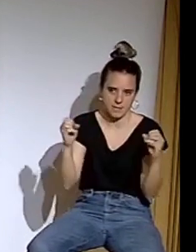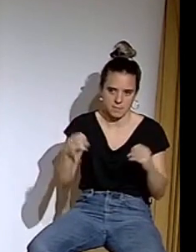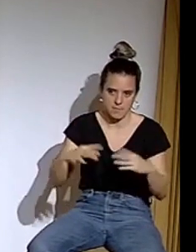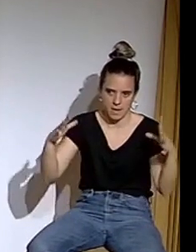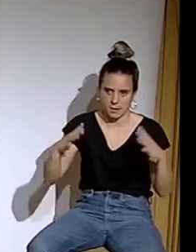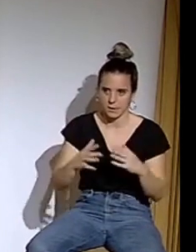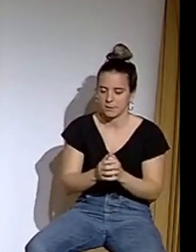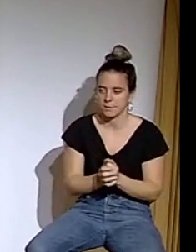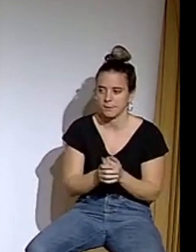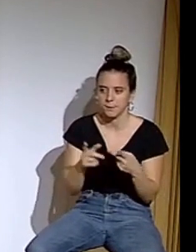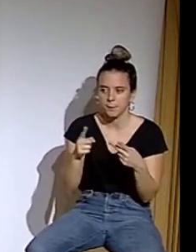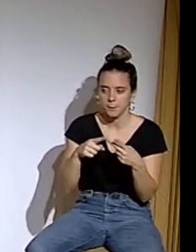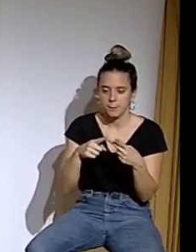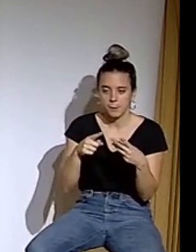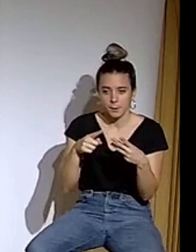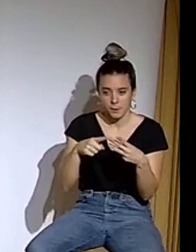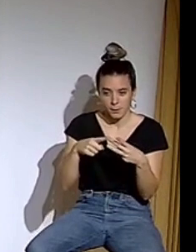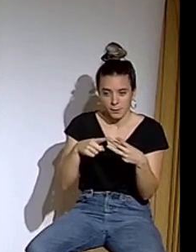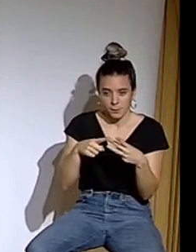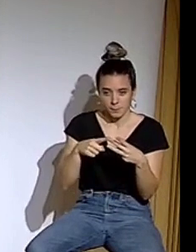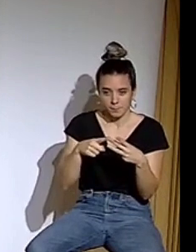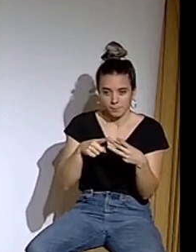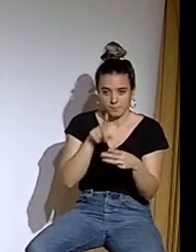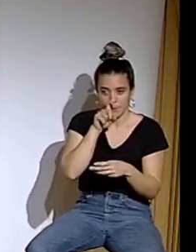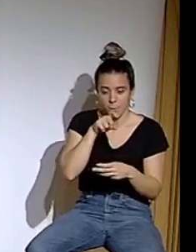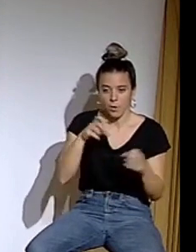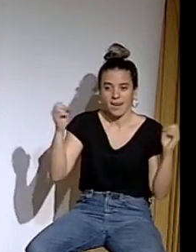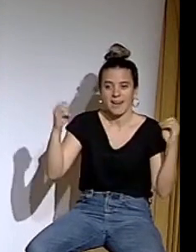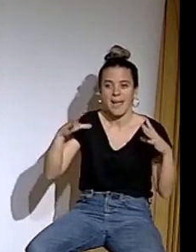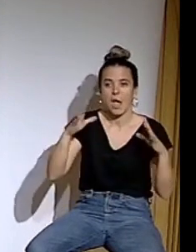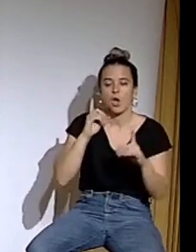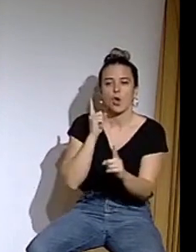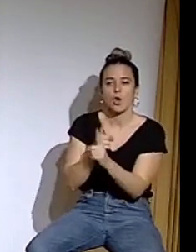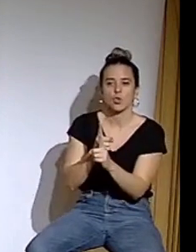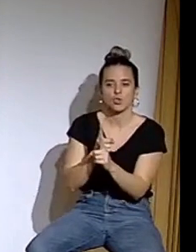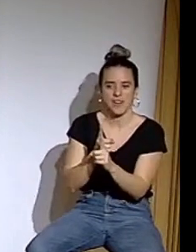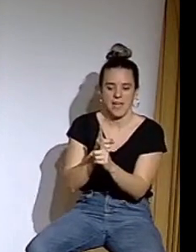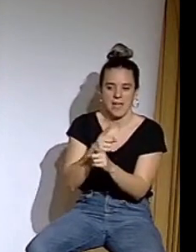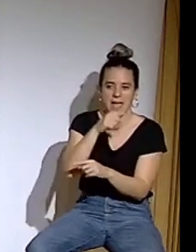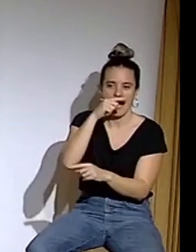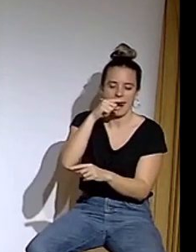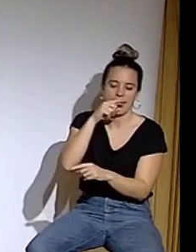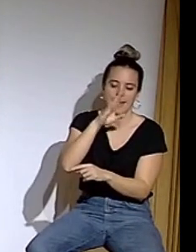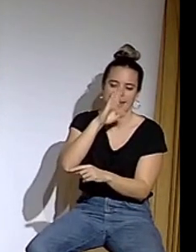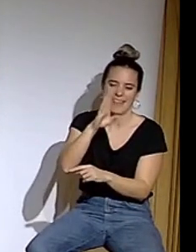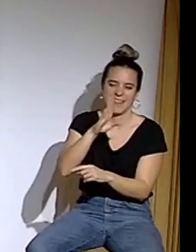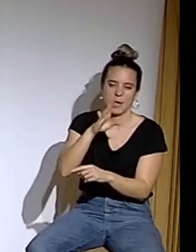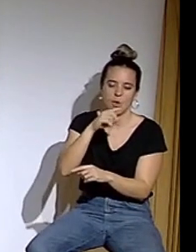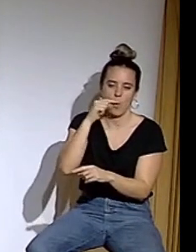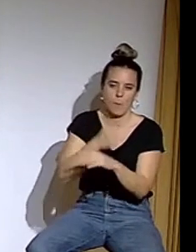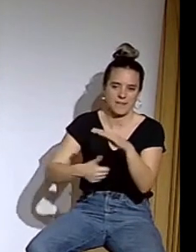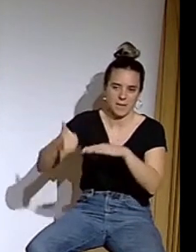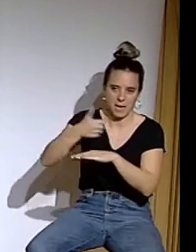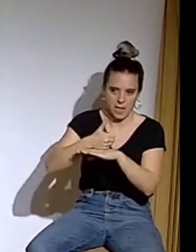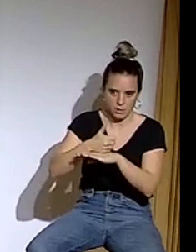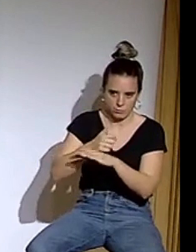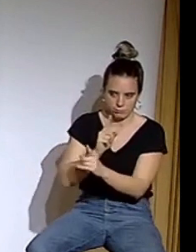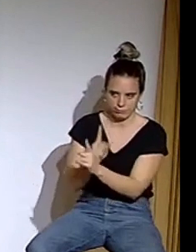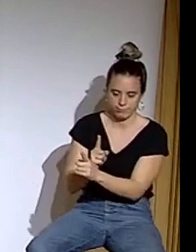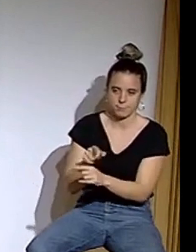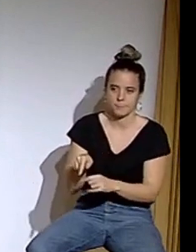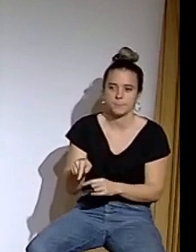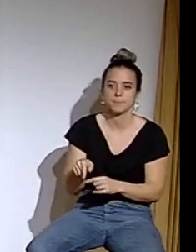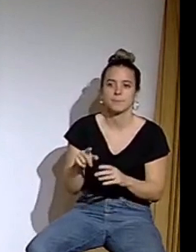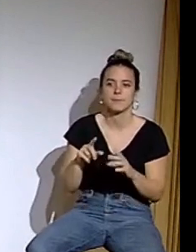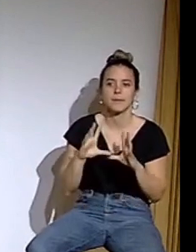de brujería con contra el hetero patriarcado vale esta pieza es resultado de una residencia